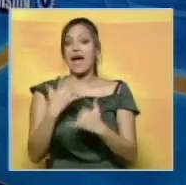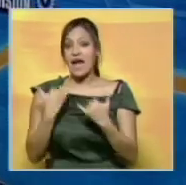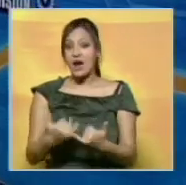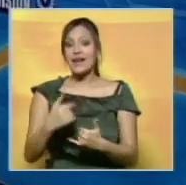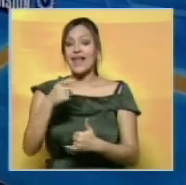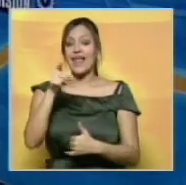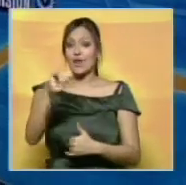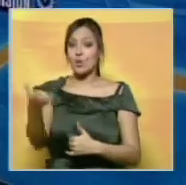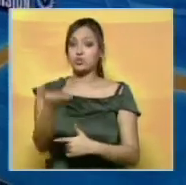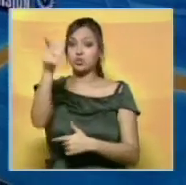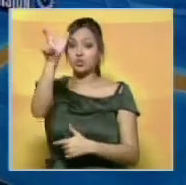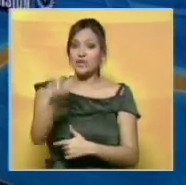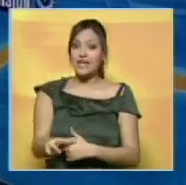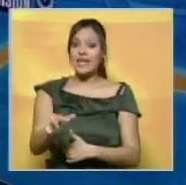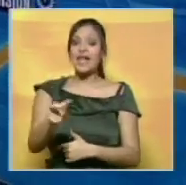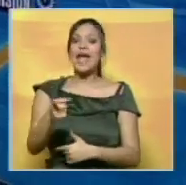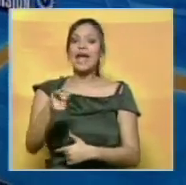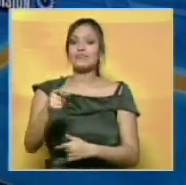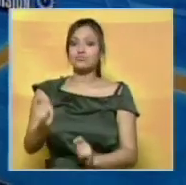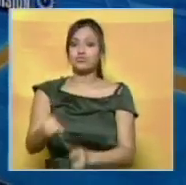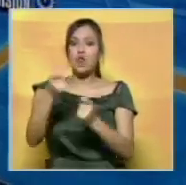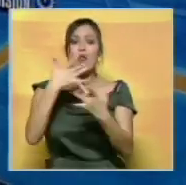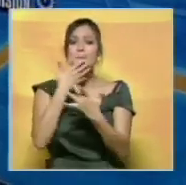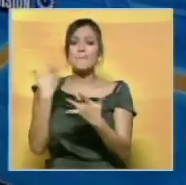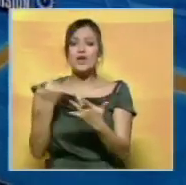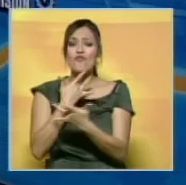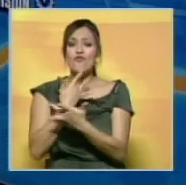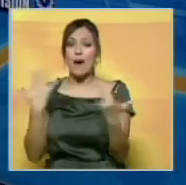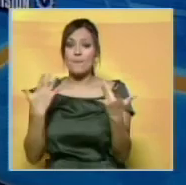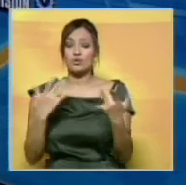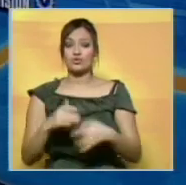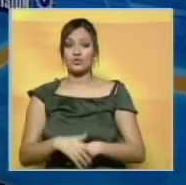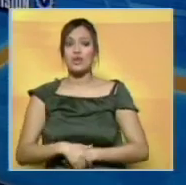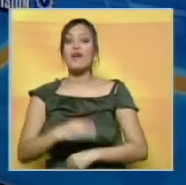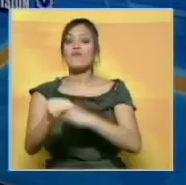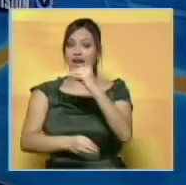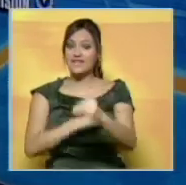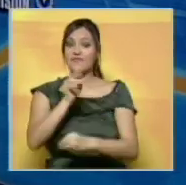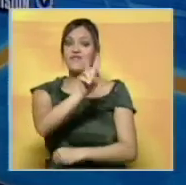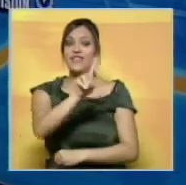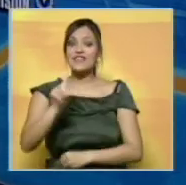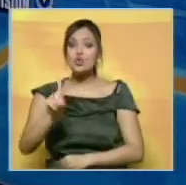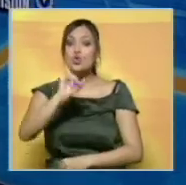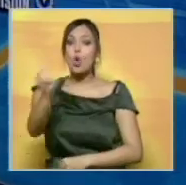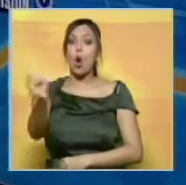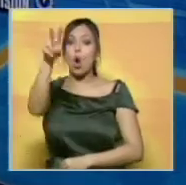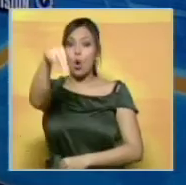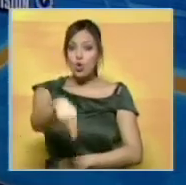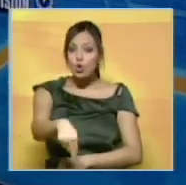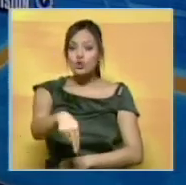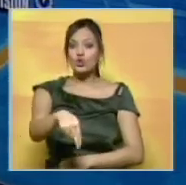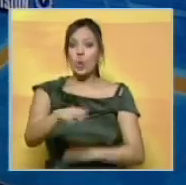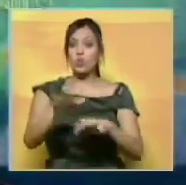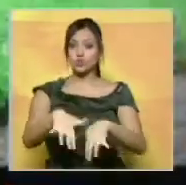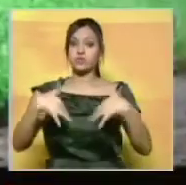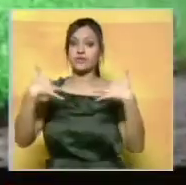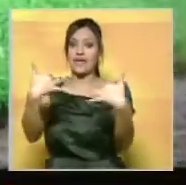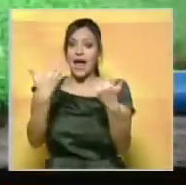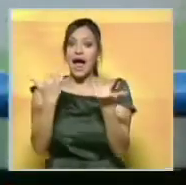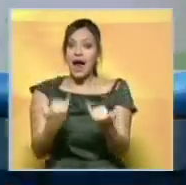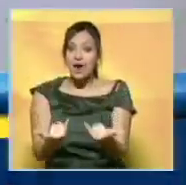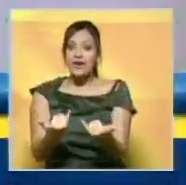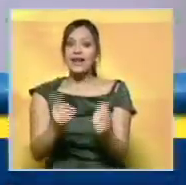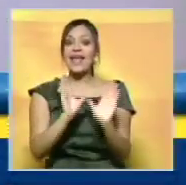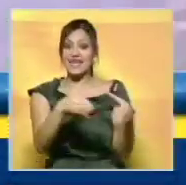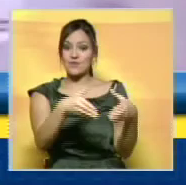será exaltado por los indios de Cleveland al Salón de la Fama. La tribu realizará la actividad el 21 de junio en el estadio Progressive Field, cuando Cleveland reciba a